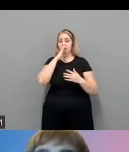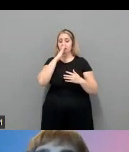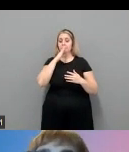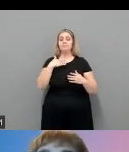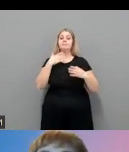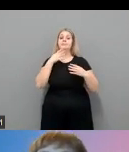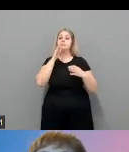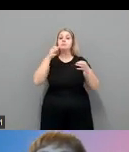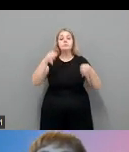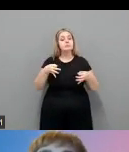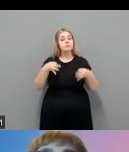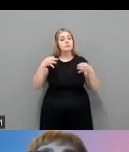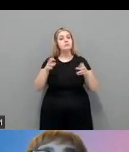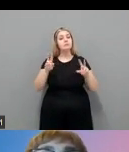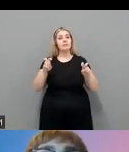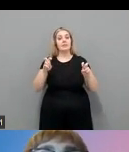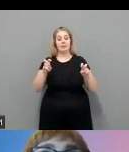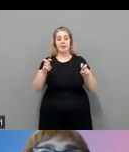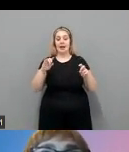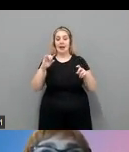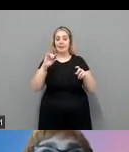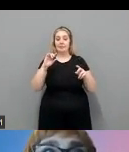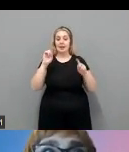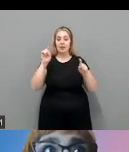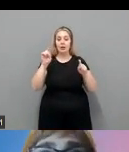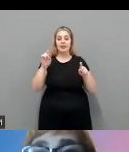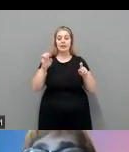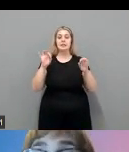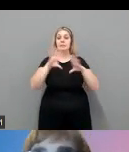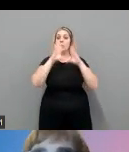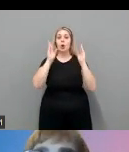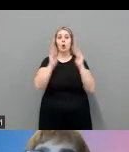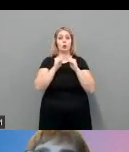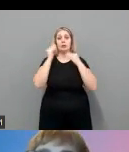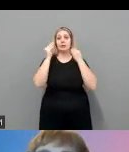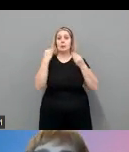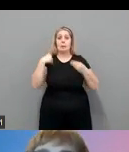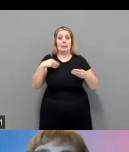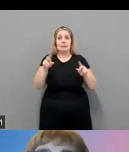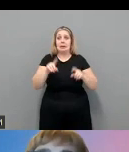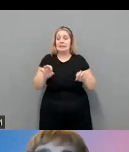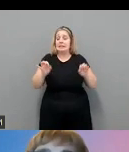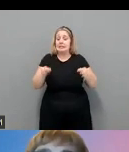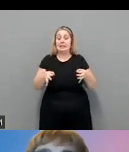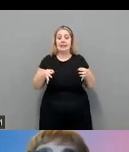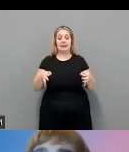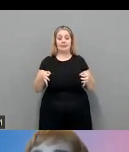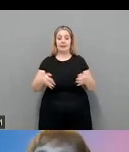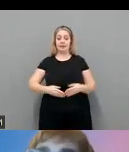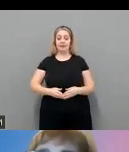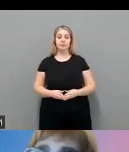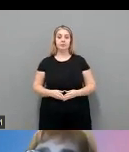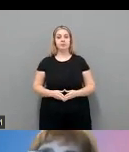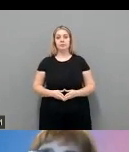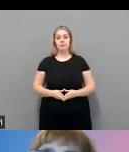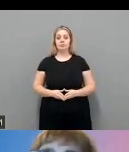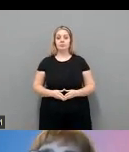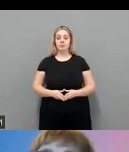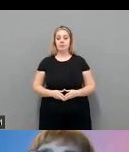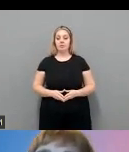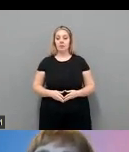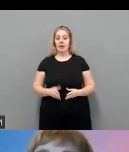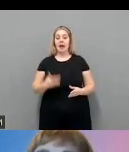siempre, en el ámbito de la educación hago la misma conclusión y reflexión. No podemos hablar de